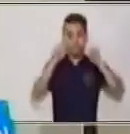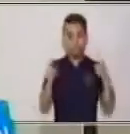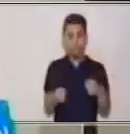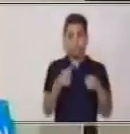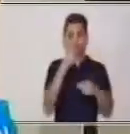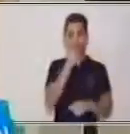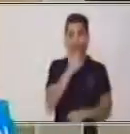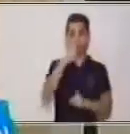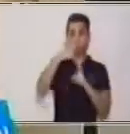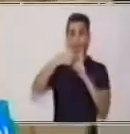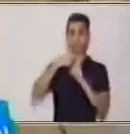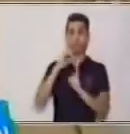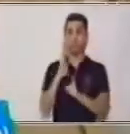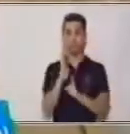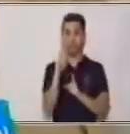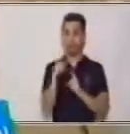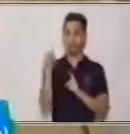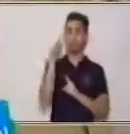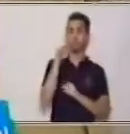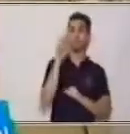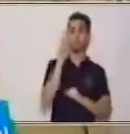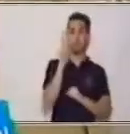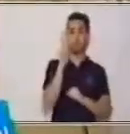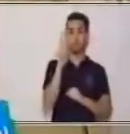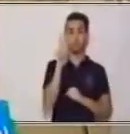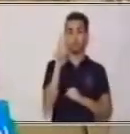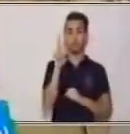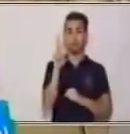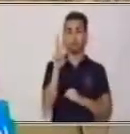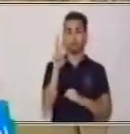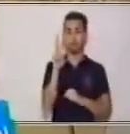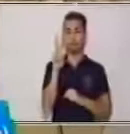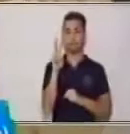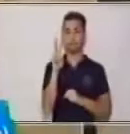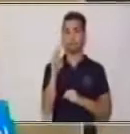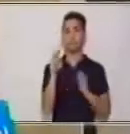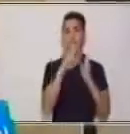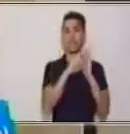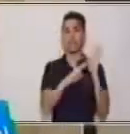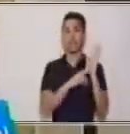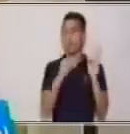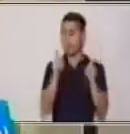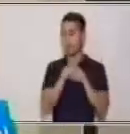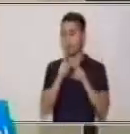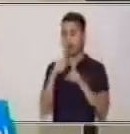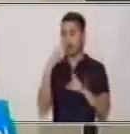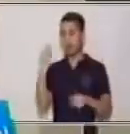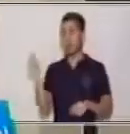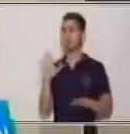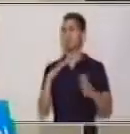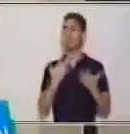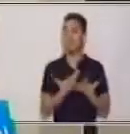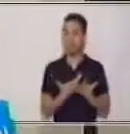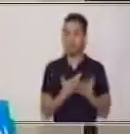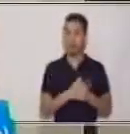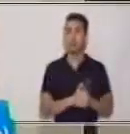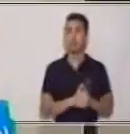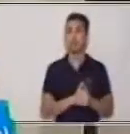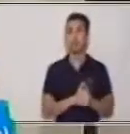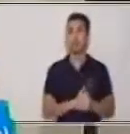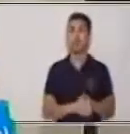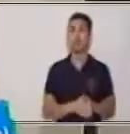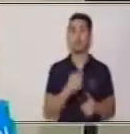al cuadrado. Esto fue lo primero que nosotros establecimos a través de la regla y dijimos que era